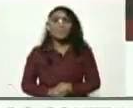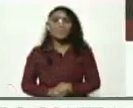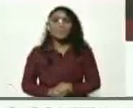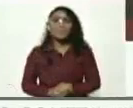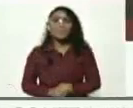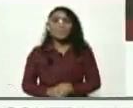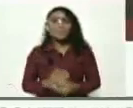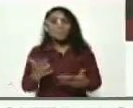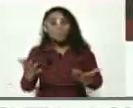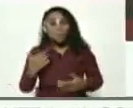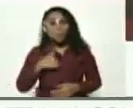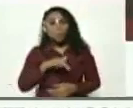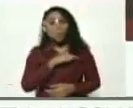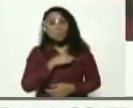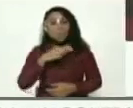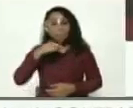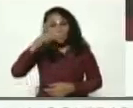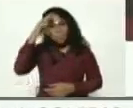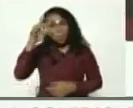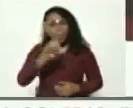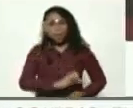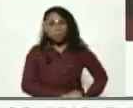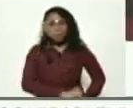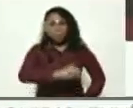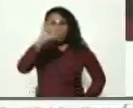de nuestro padre libertador.